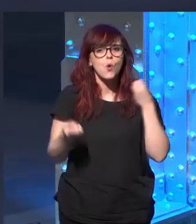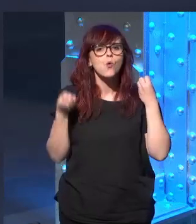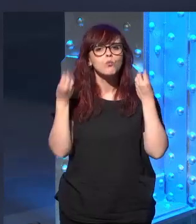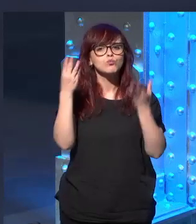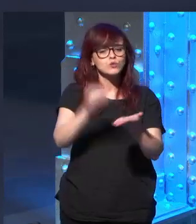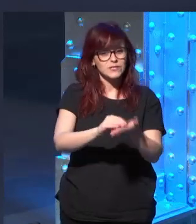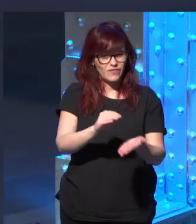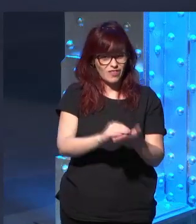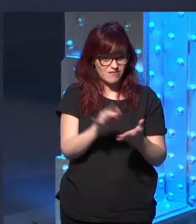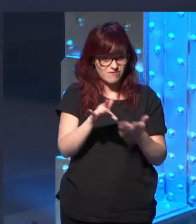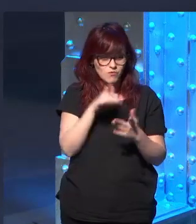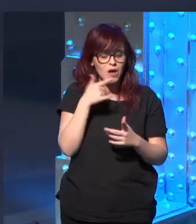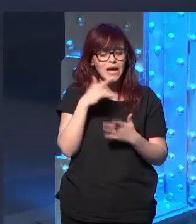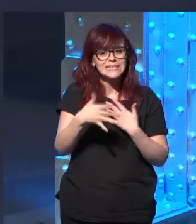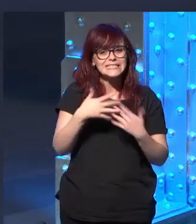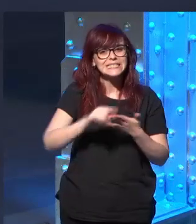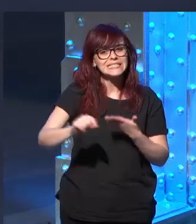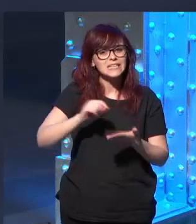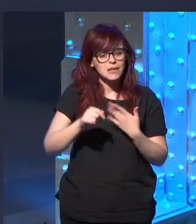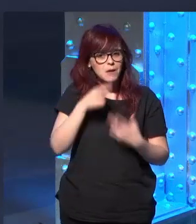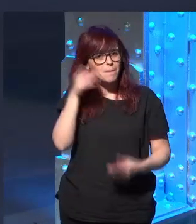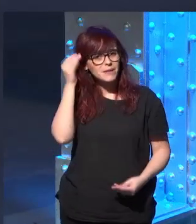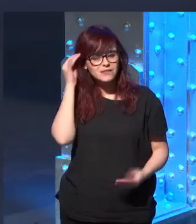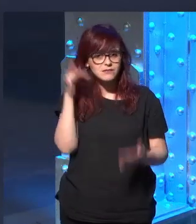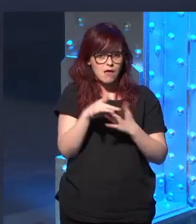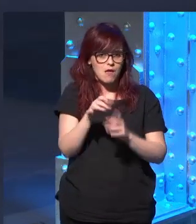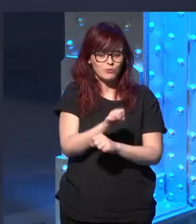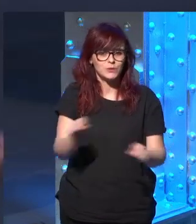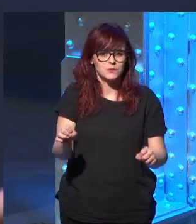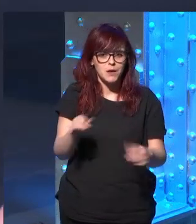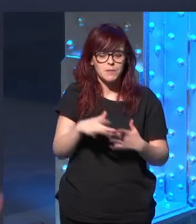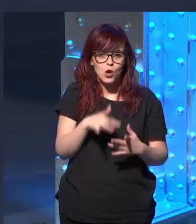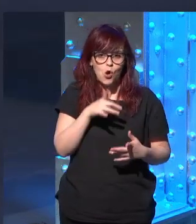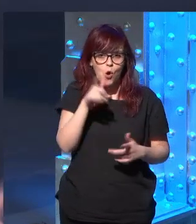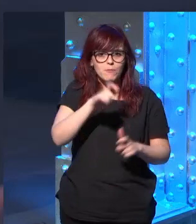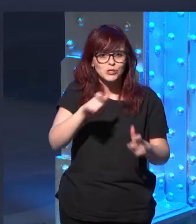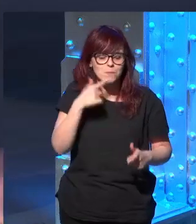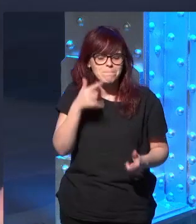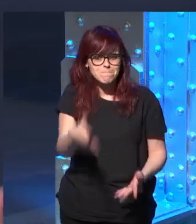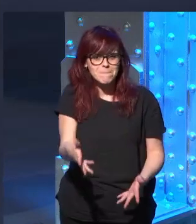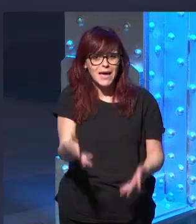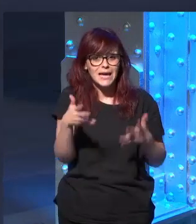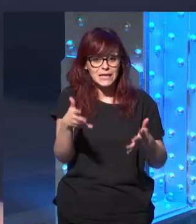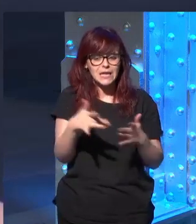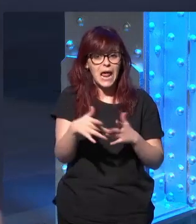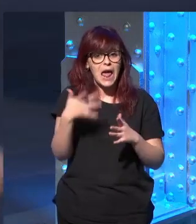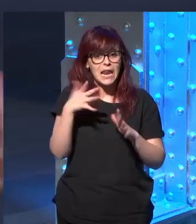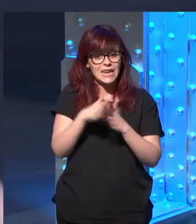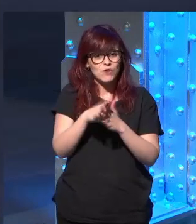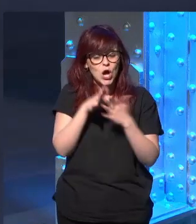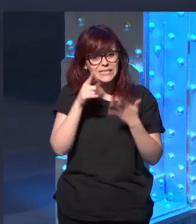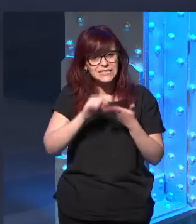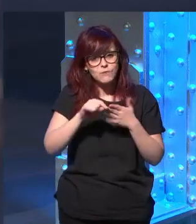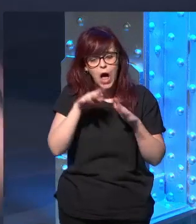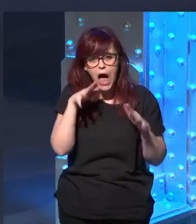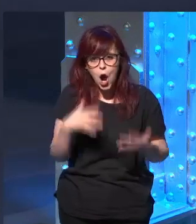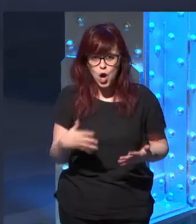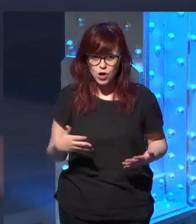dando cuenta, o sea, la gente que está escribiendo eso no se da cuenta de que está haciendo literatura, pero a mí me encanta, y de hecho en el libro que estoy escribiendo ahora